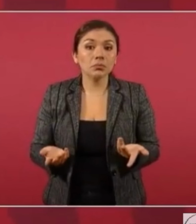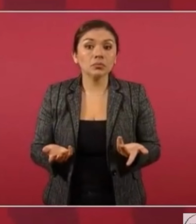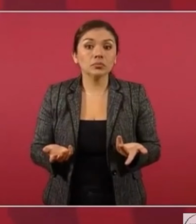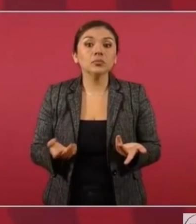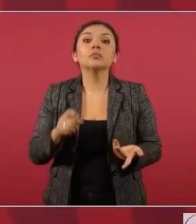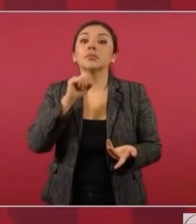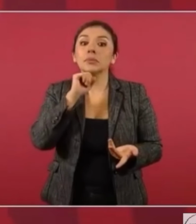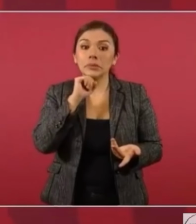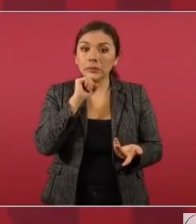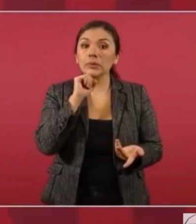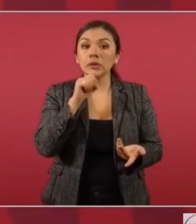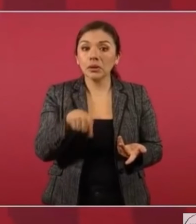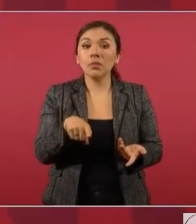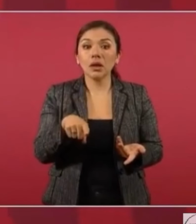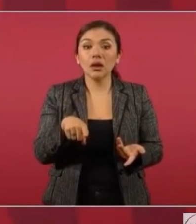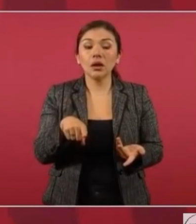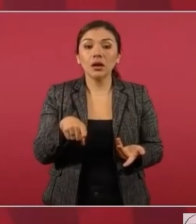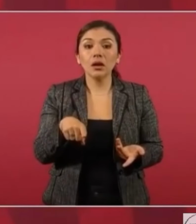también